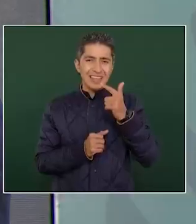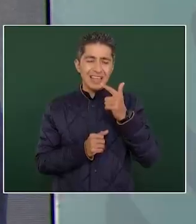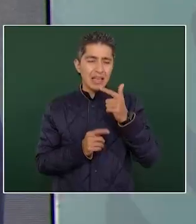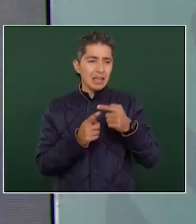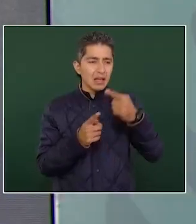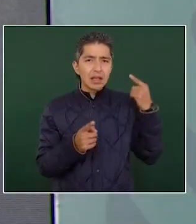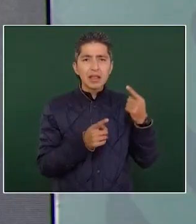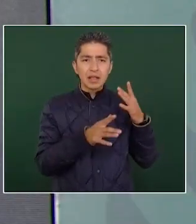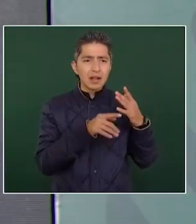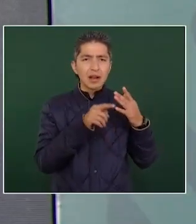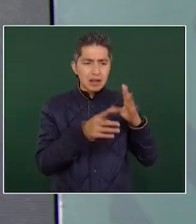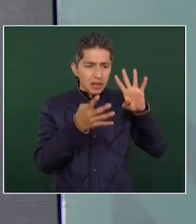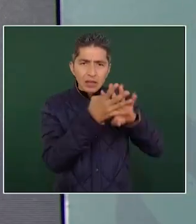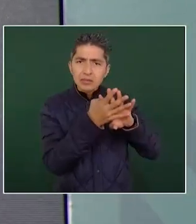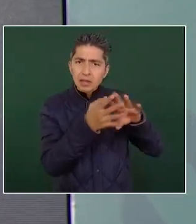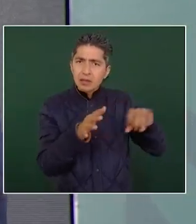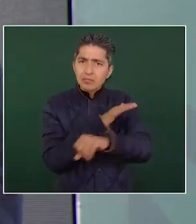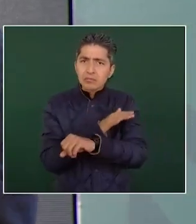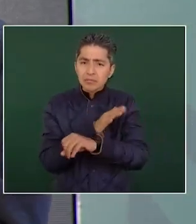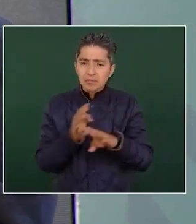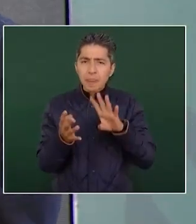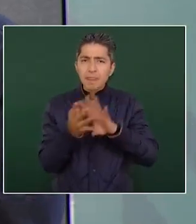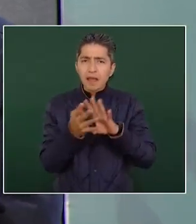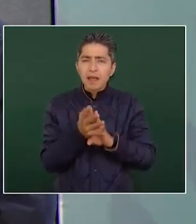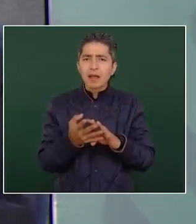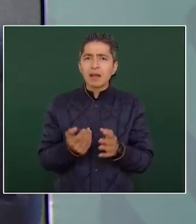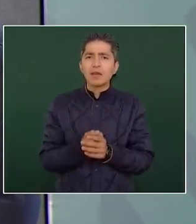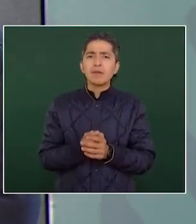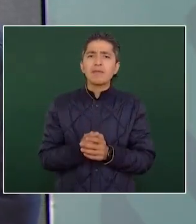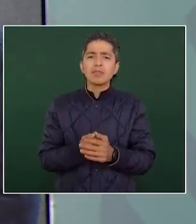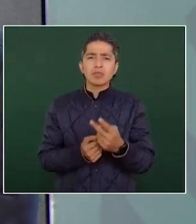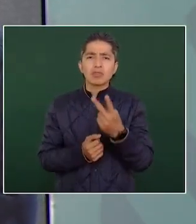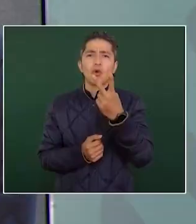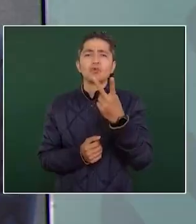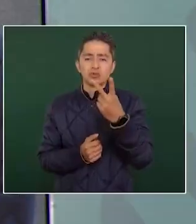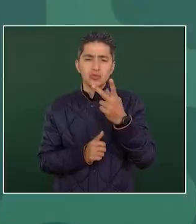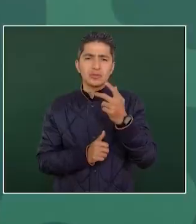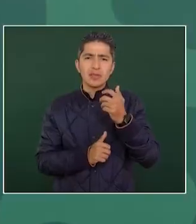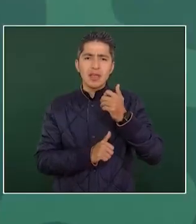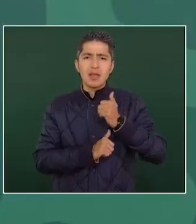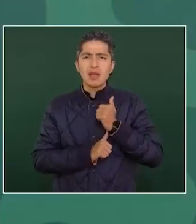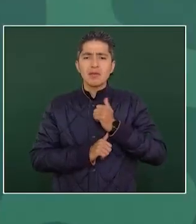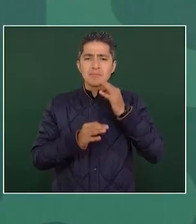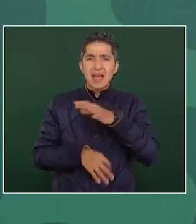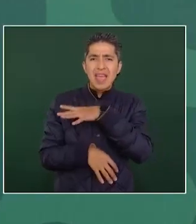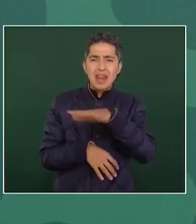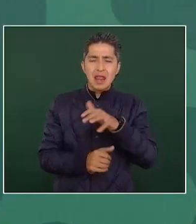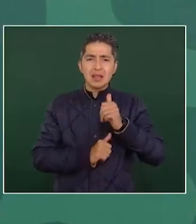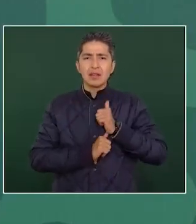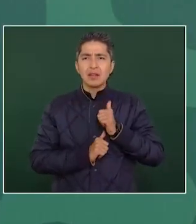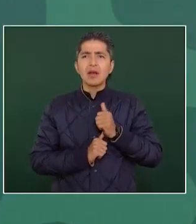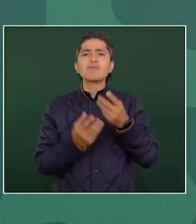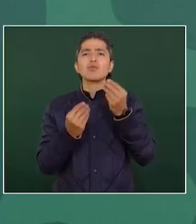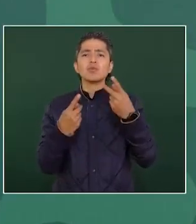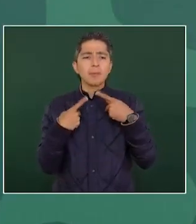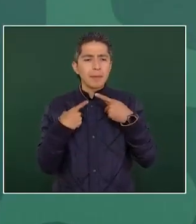Y hay en la cárcel militares, dos generales y muchos de los involucrados.